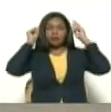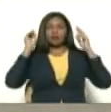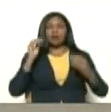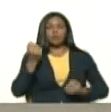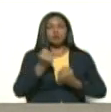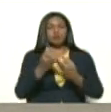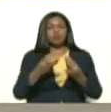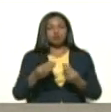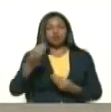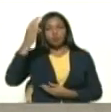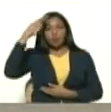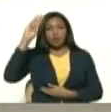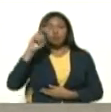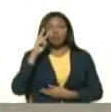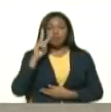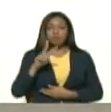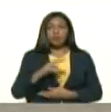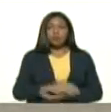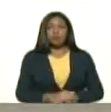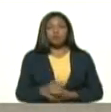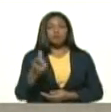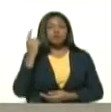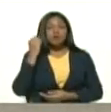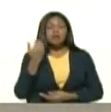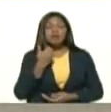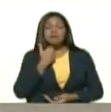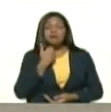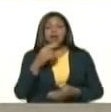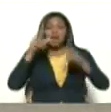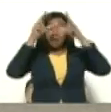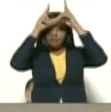colaboradora cubana, para que ustedes vean, una enfermera que está